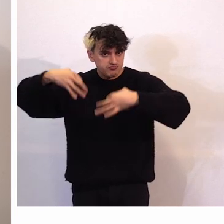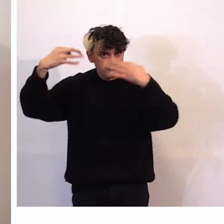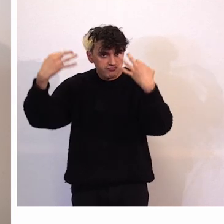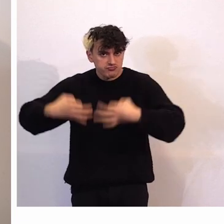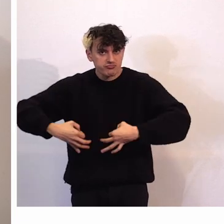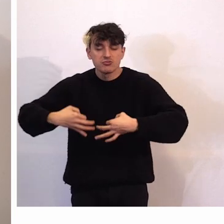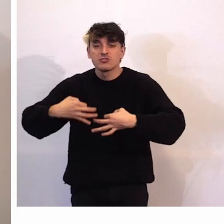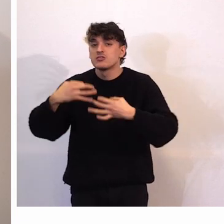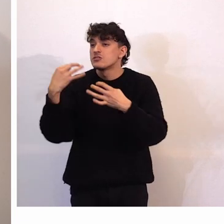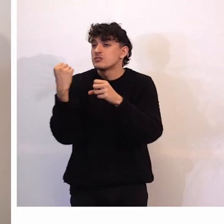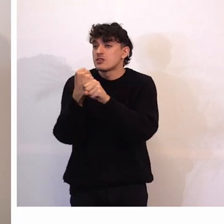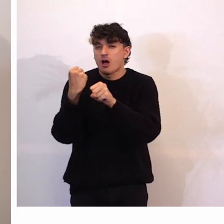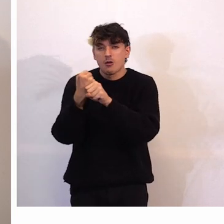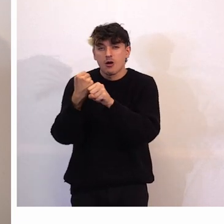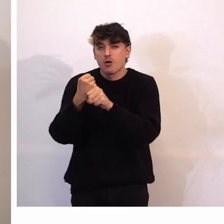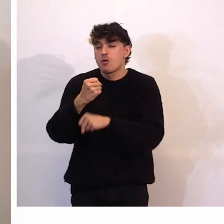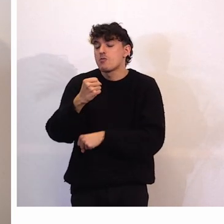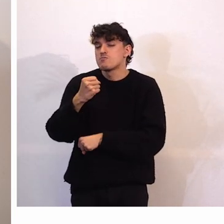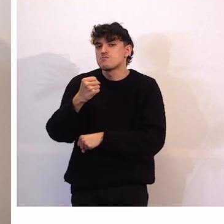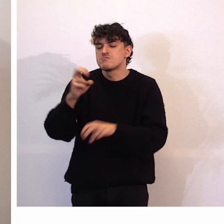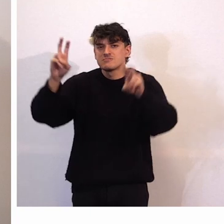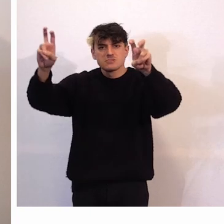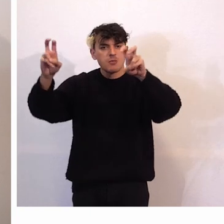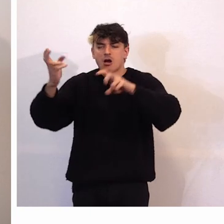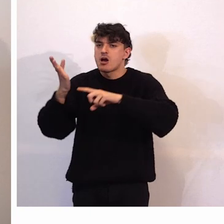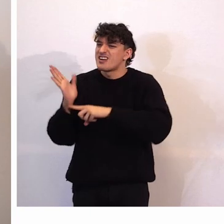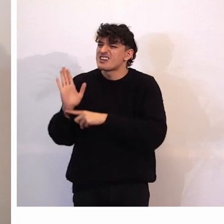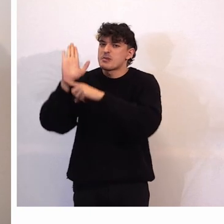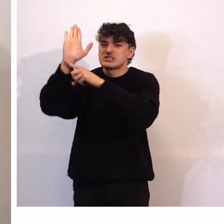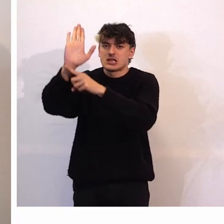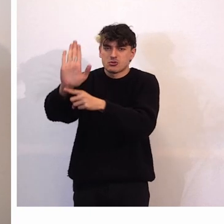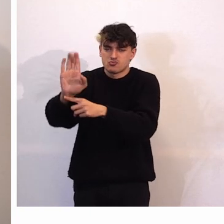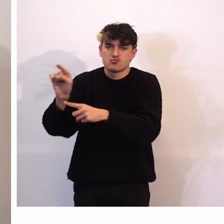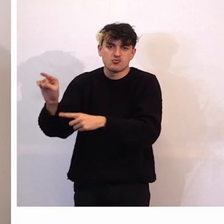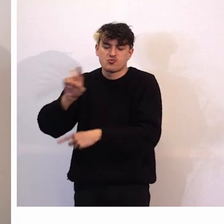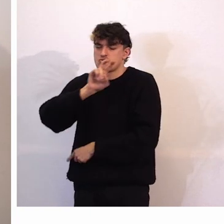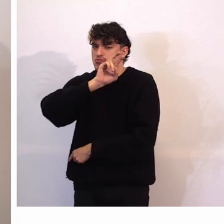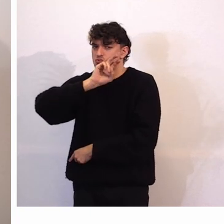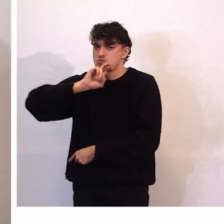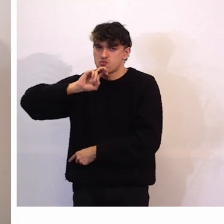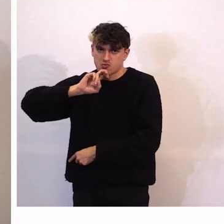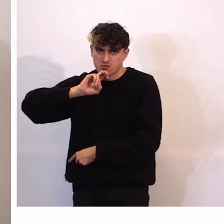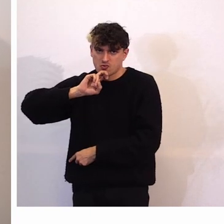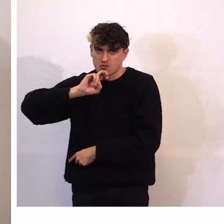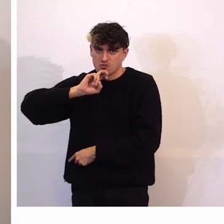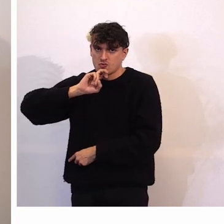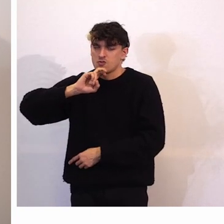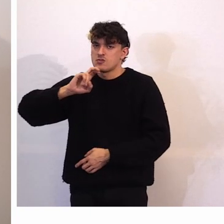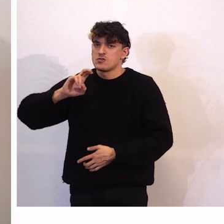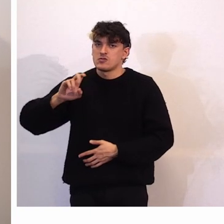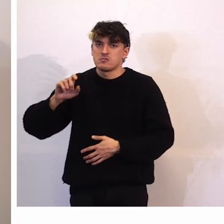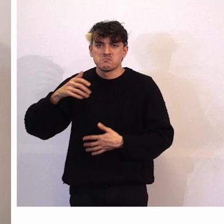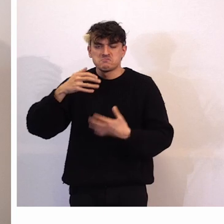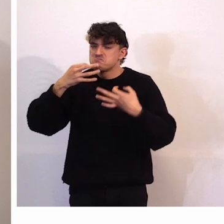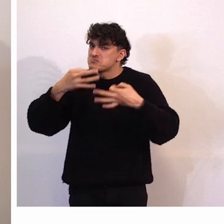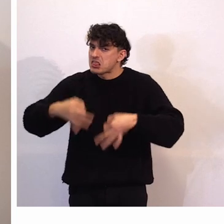a la labor de representación que desempeñaban. Se planteaba algo muy